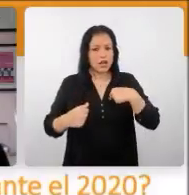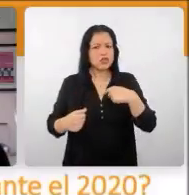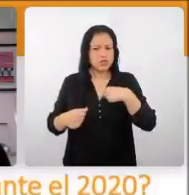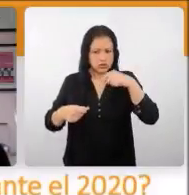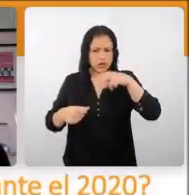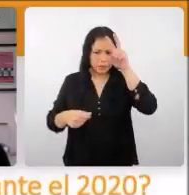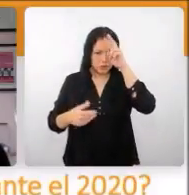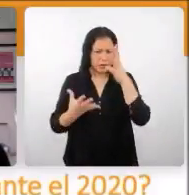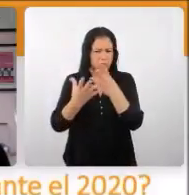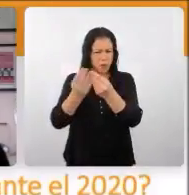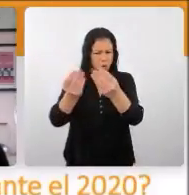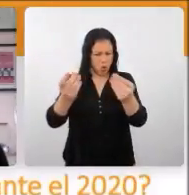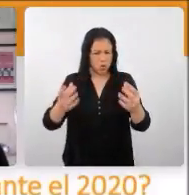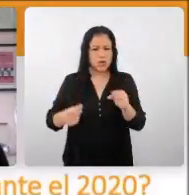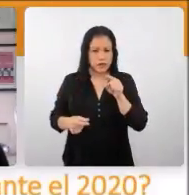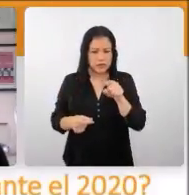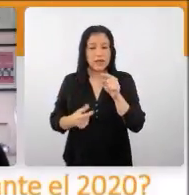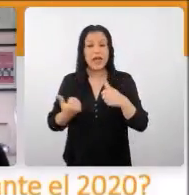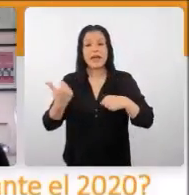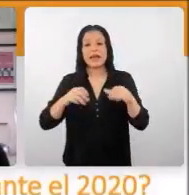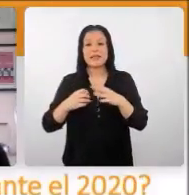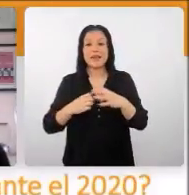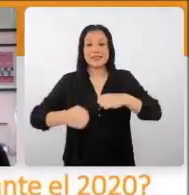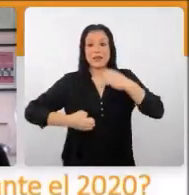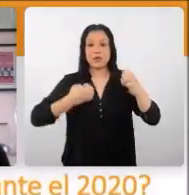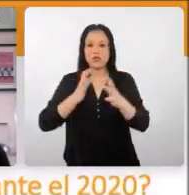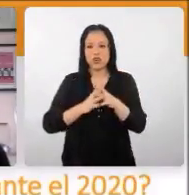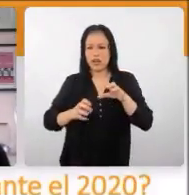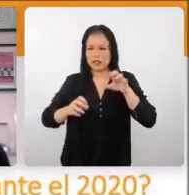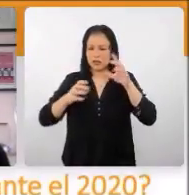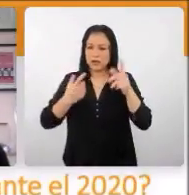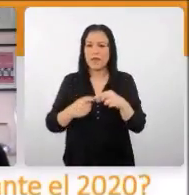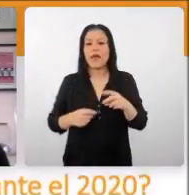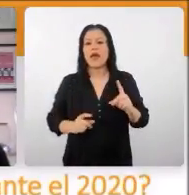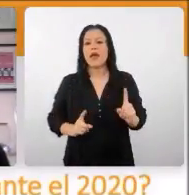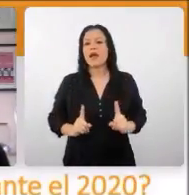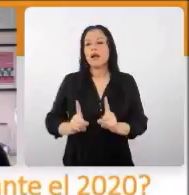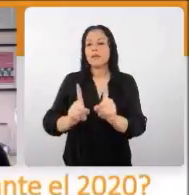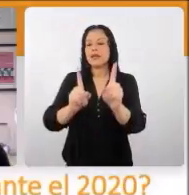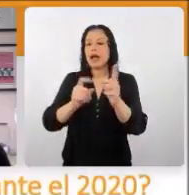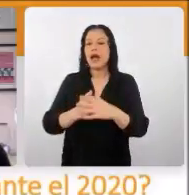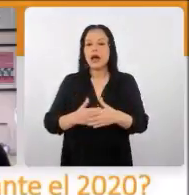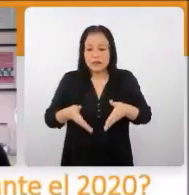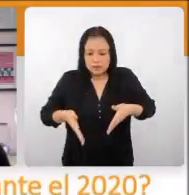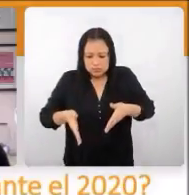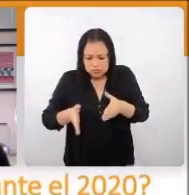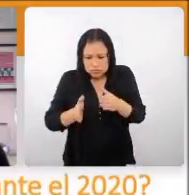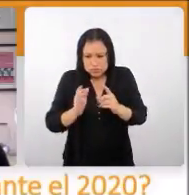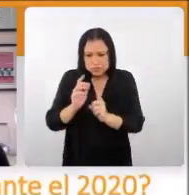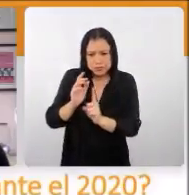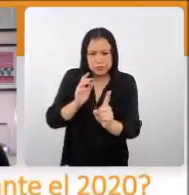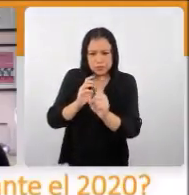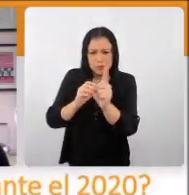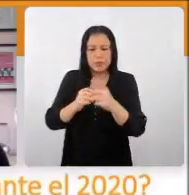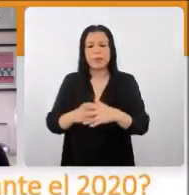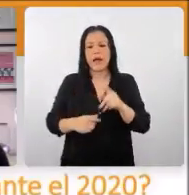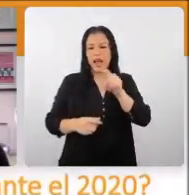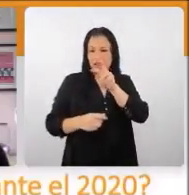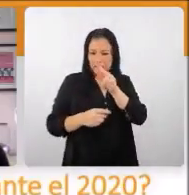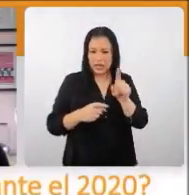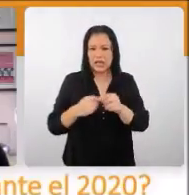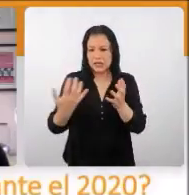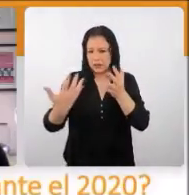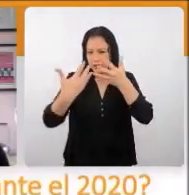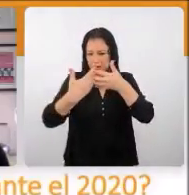oferta, y lo que son actividades de aventura. Caminatas, senderismo, trekking, también está asociada